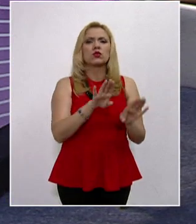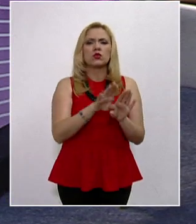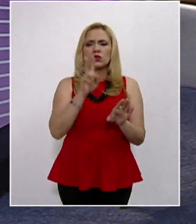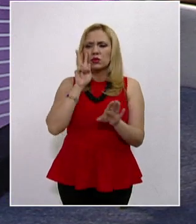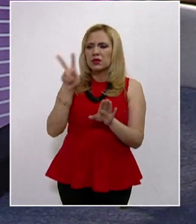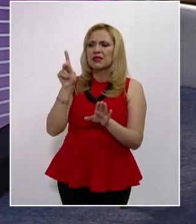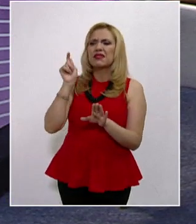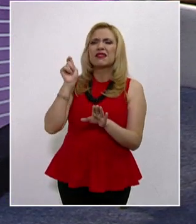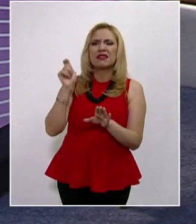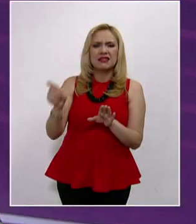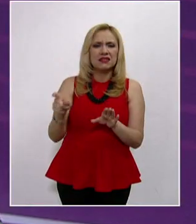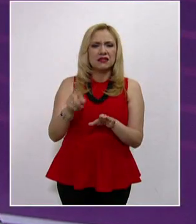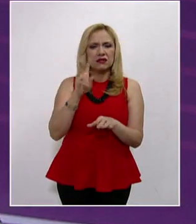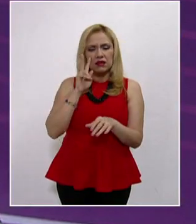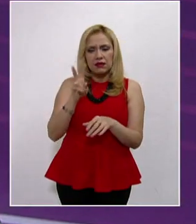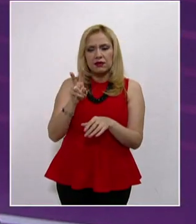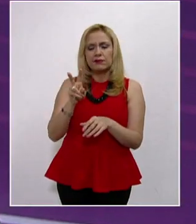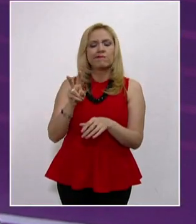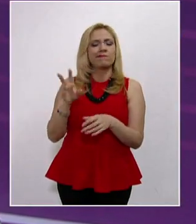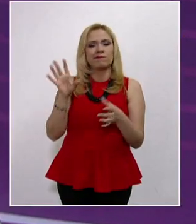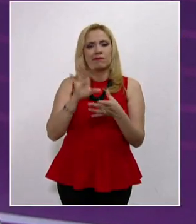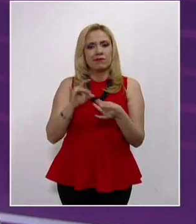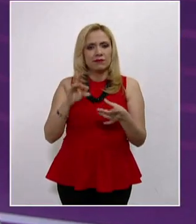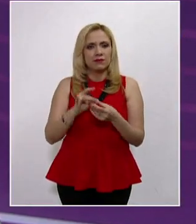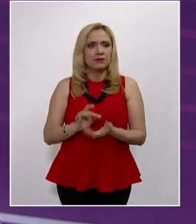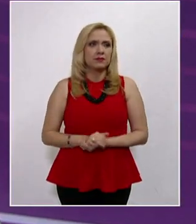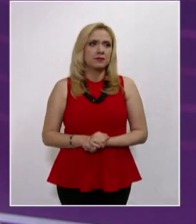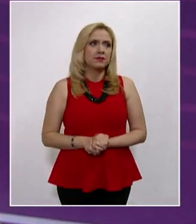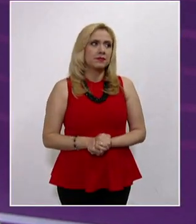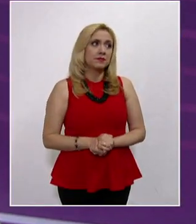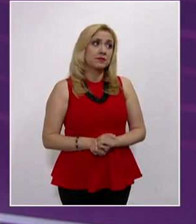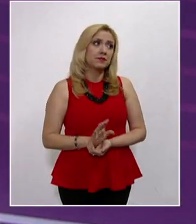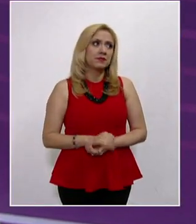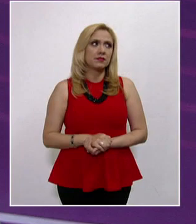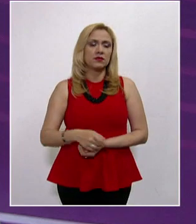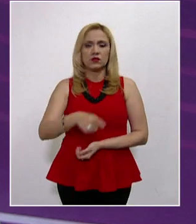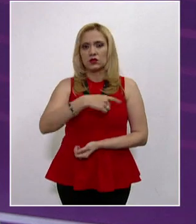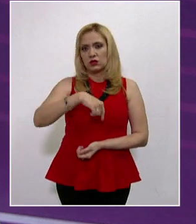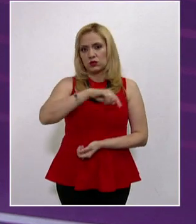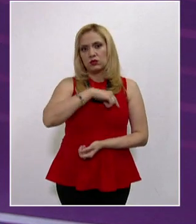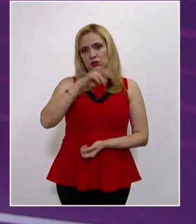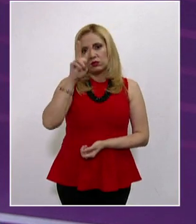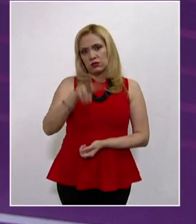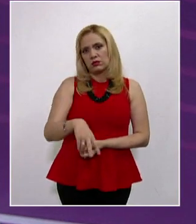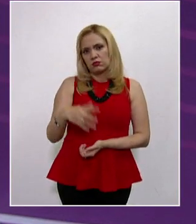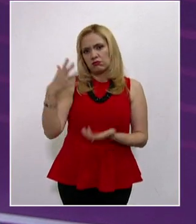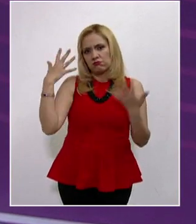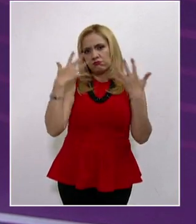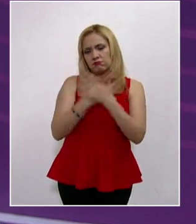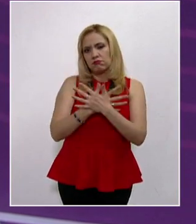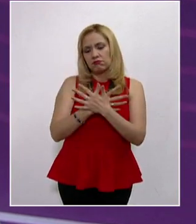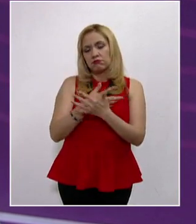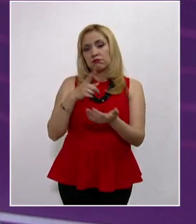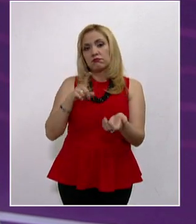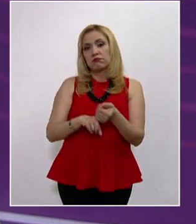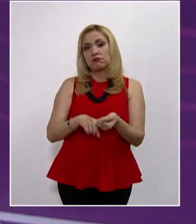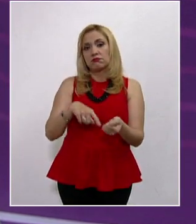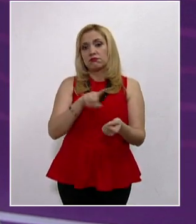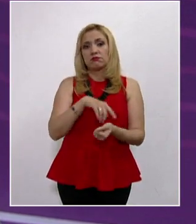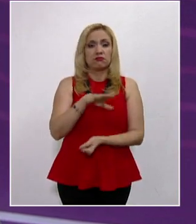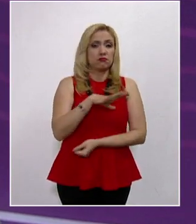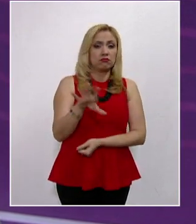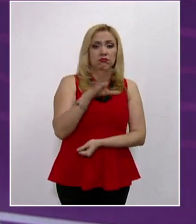visión podrían hacerle a esta sentencia? No, bueno, nosotros estamos convencidas de que esas